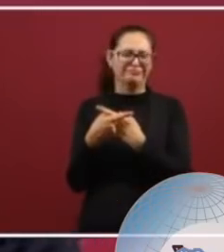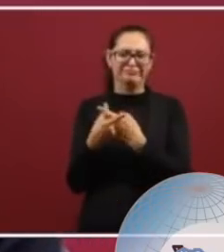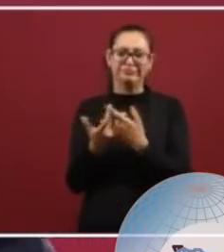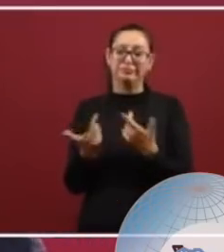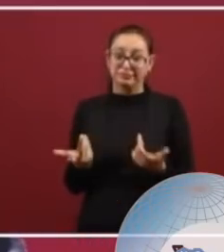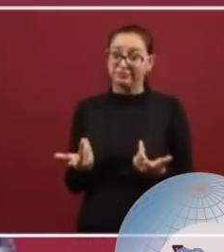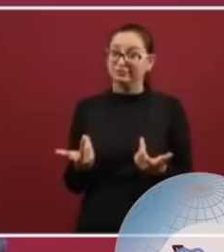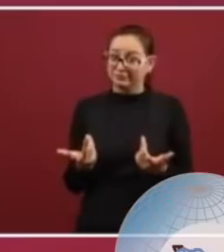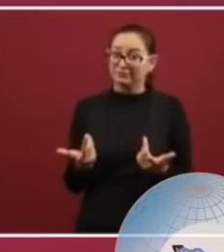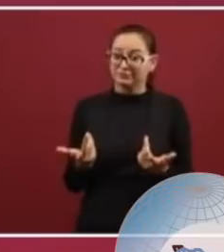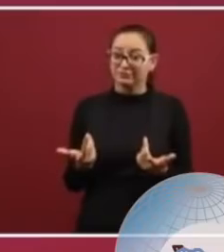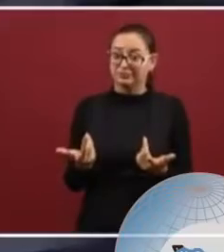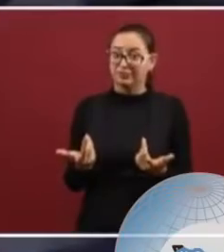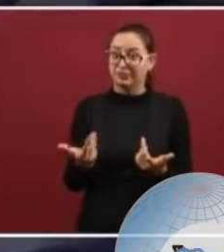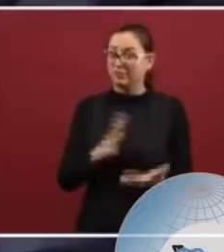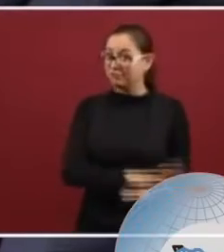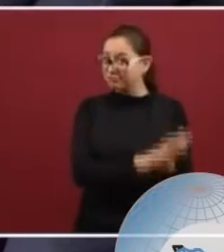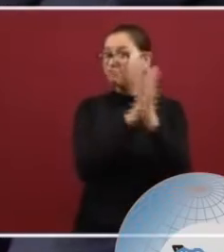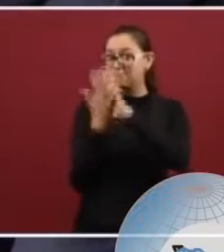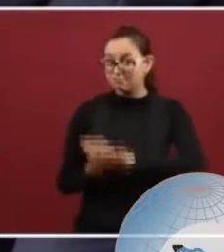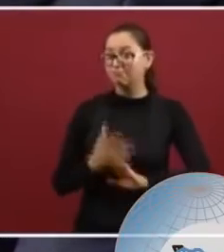Entonces, es un cambio.